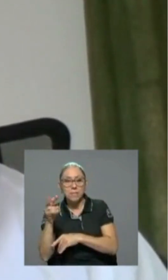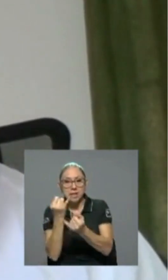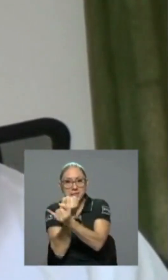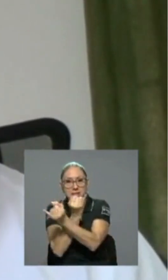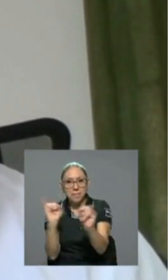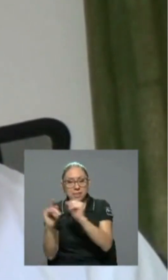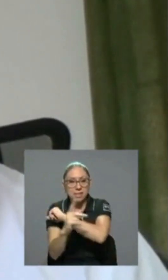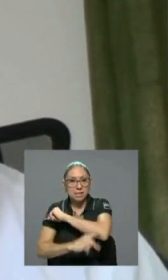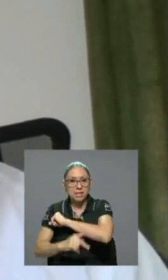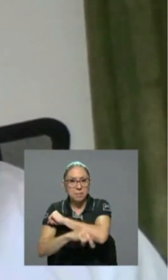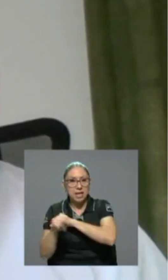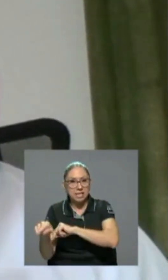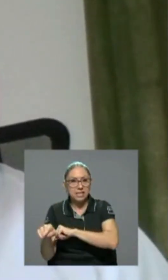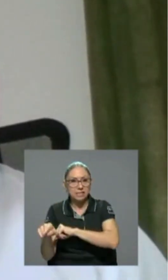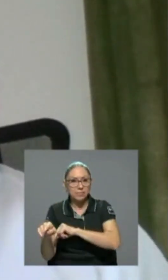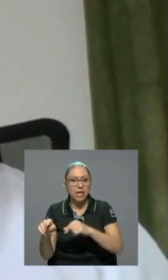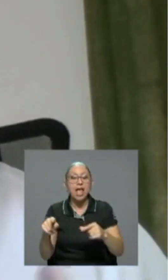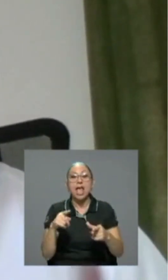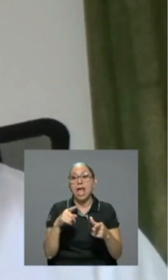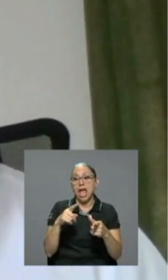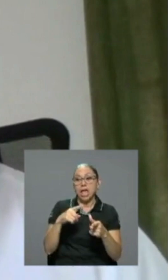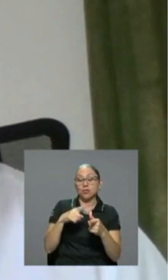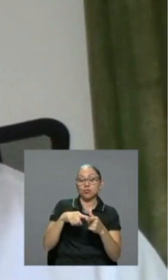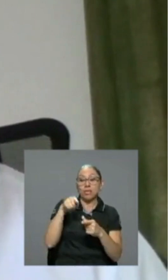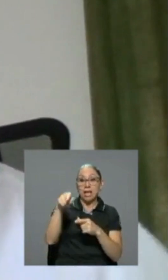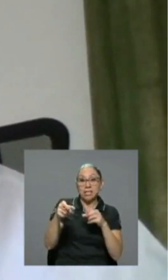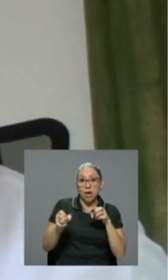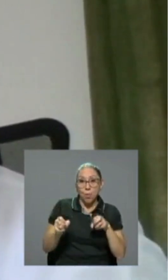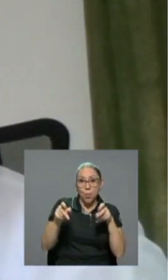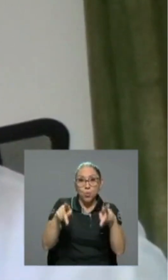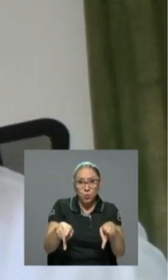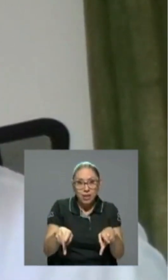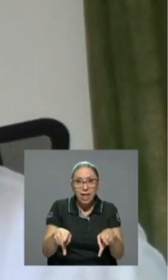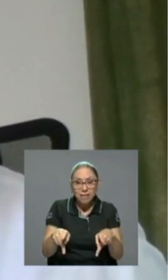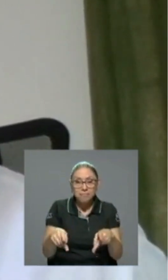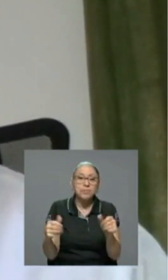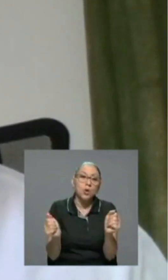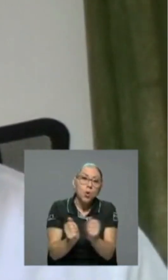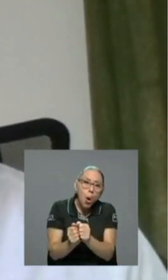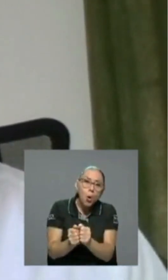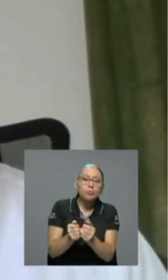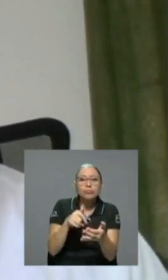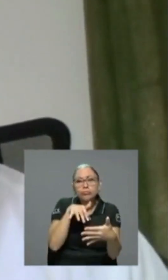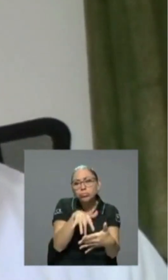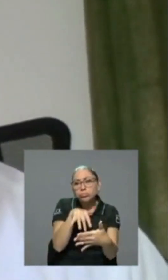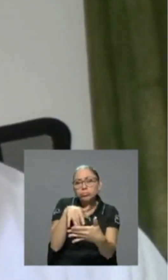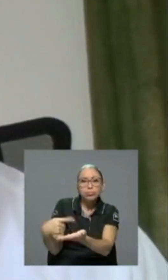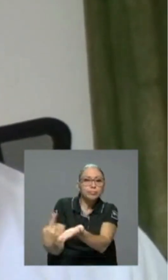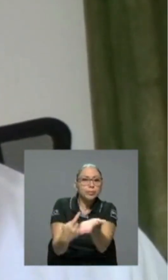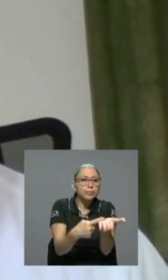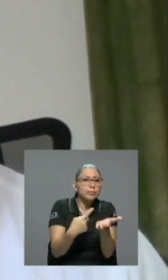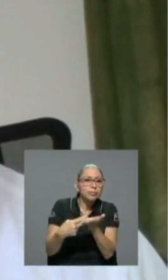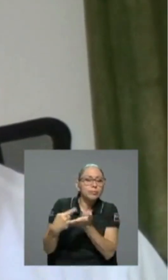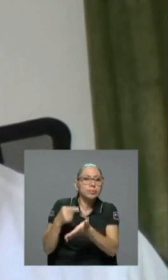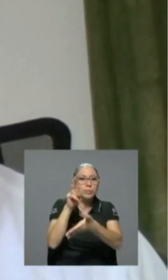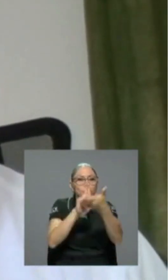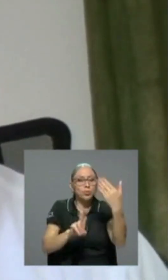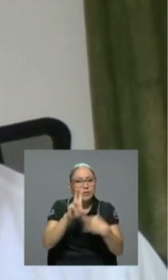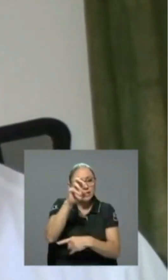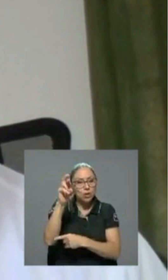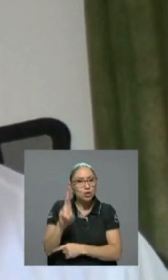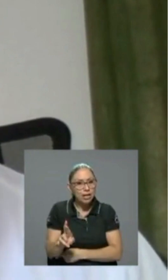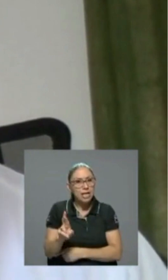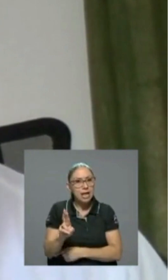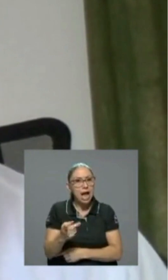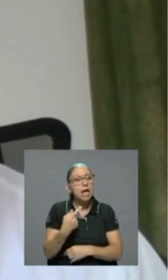Y esta oportunidad a través de la discusión en la Universidad de Costa Rica, pues me permitió llegar a